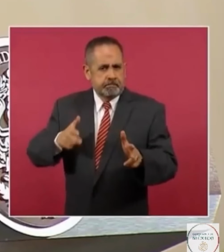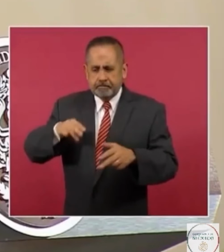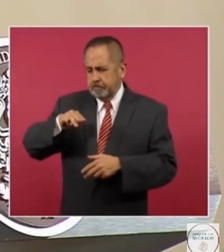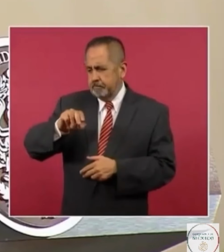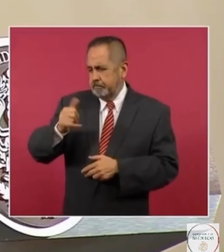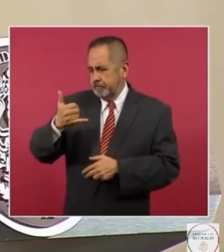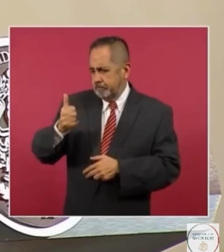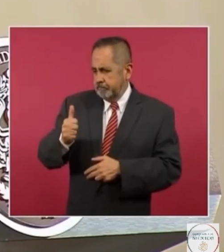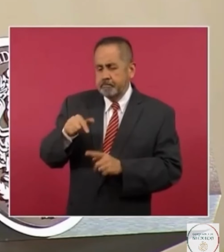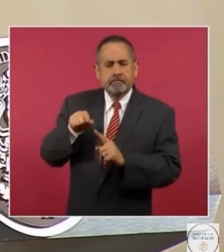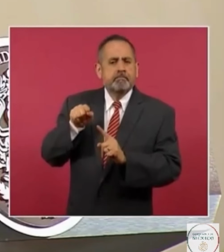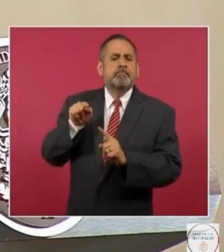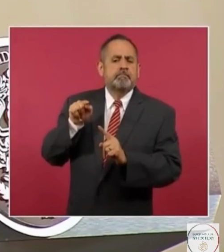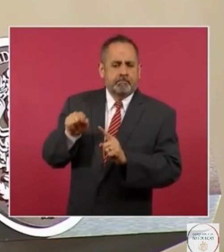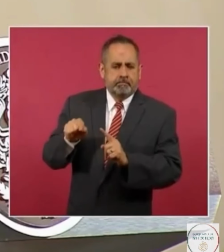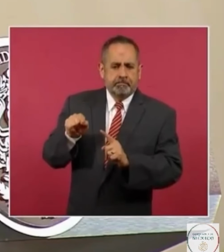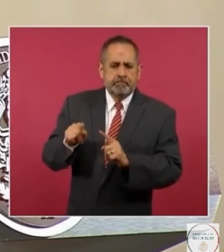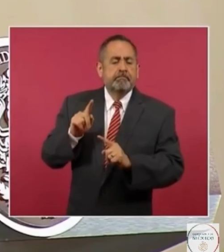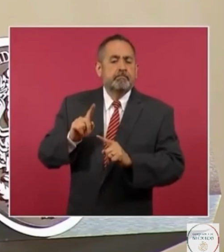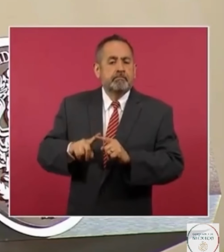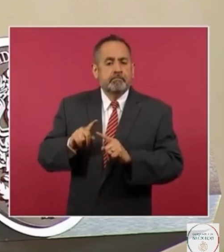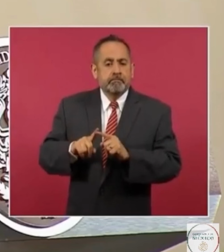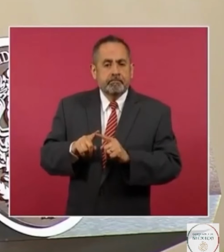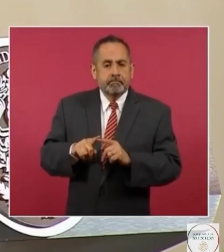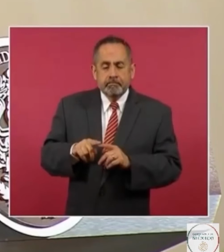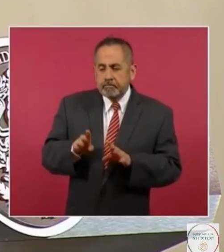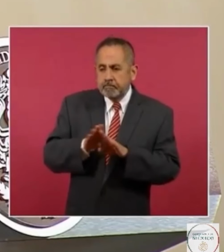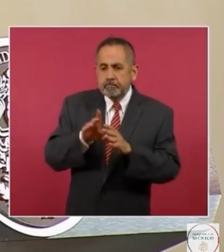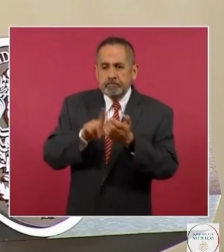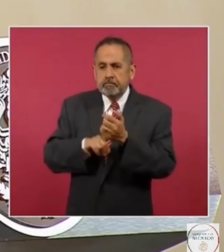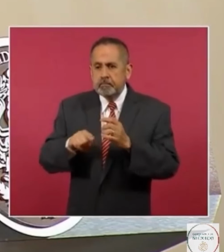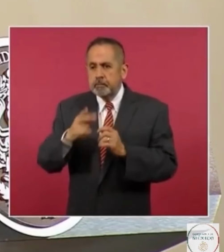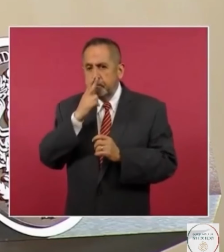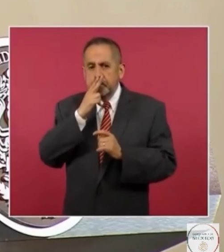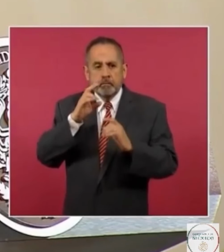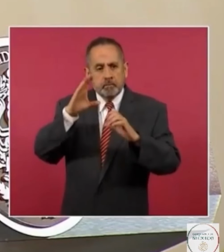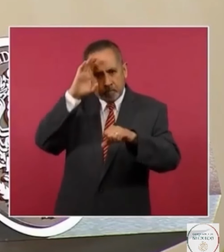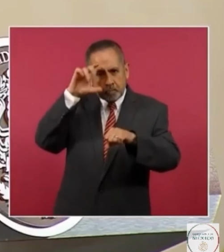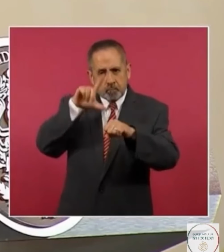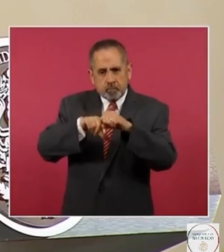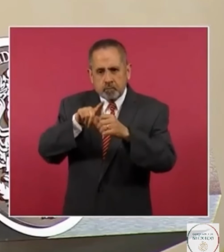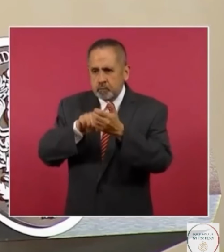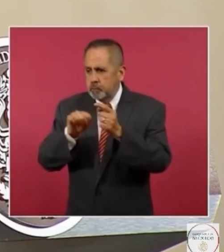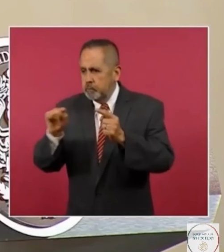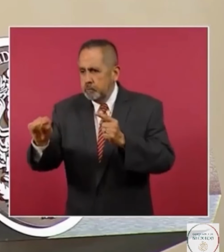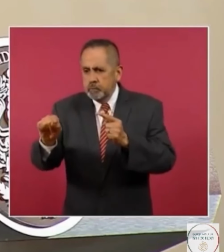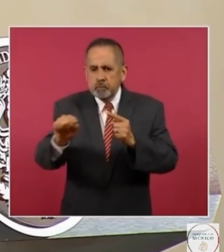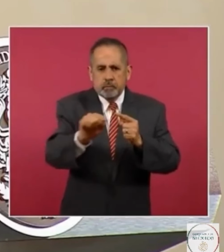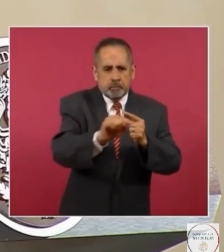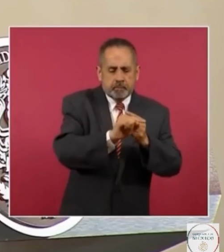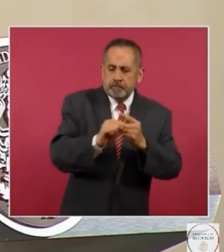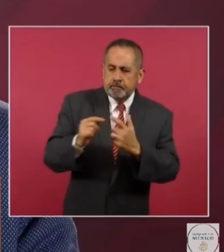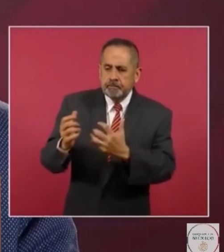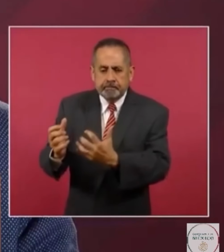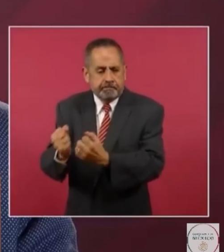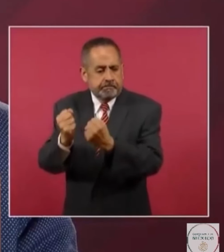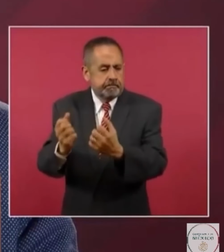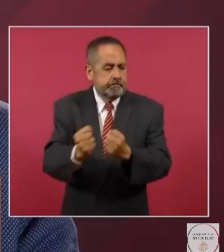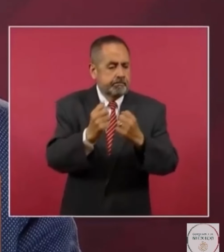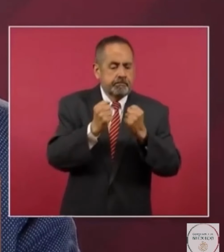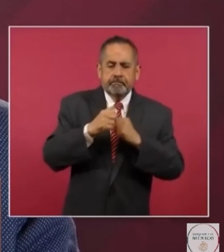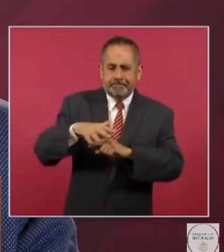proyecto que se hace cargo de la pertinencia cultural y de la sustentabilidad ambiental y